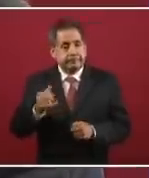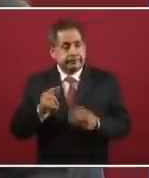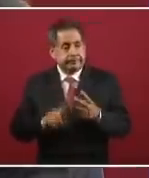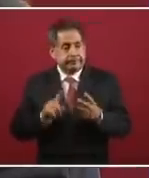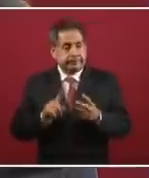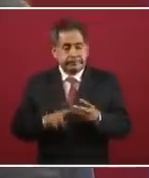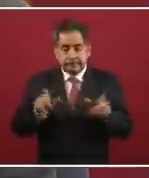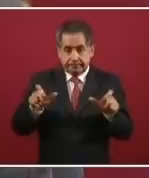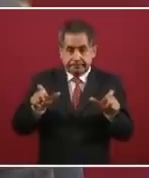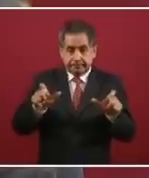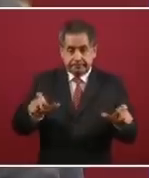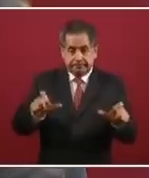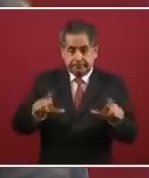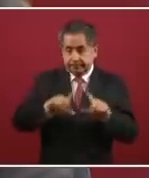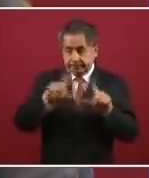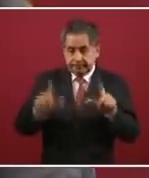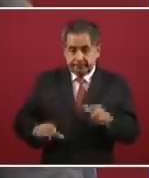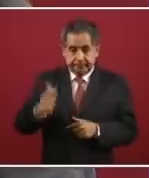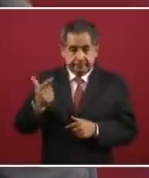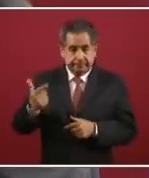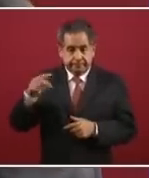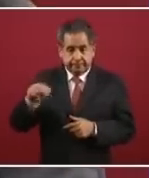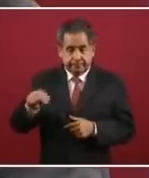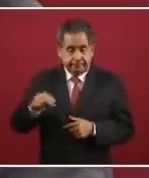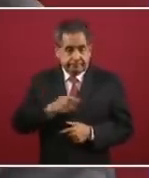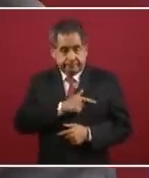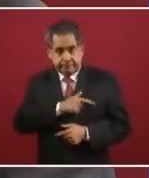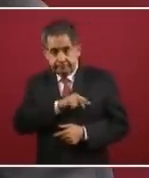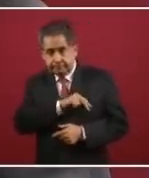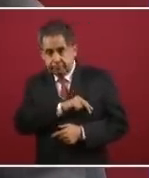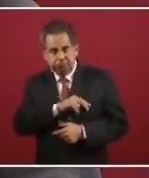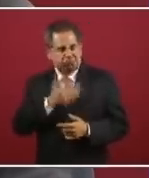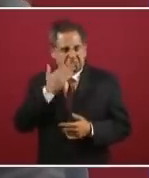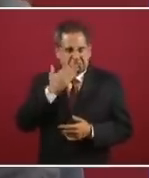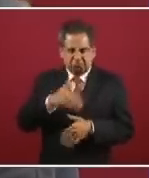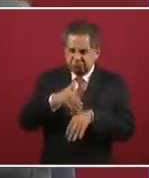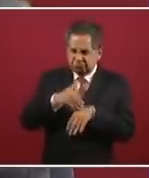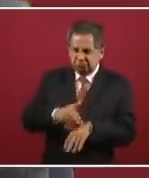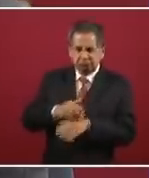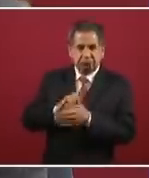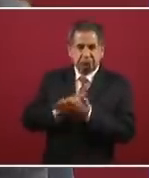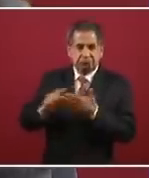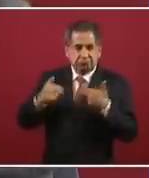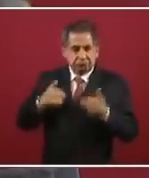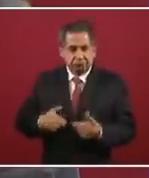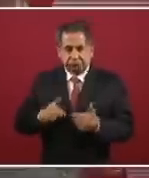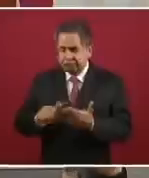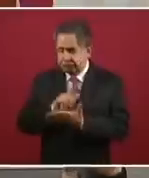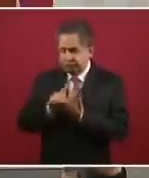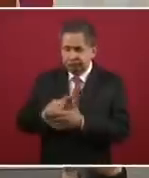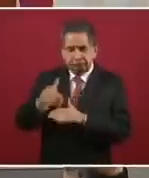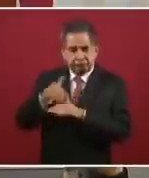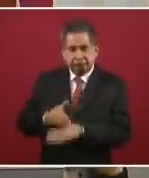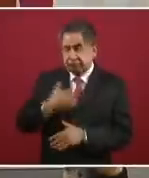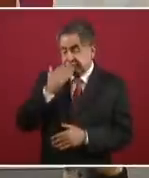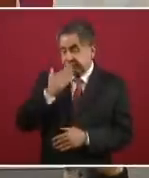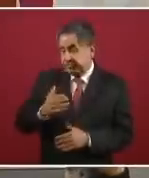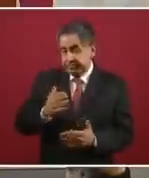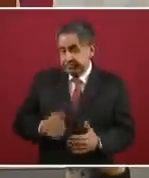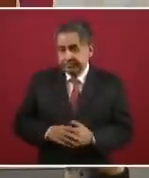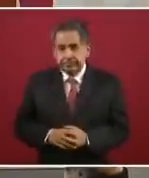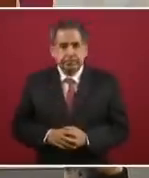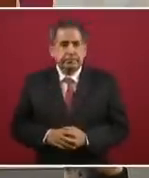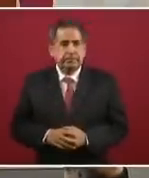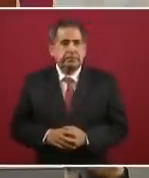Nacional se han llevado a cabo en apego a los derechos humanos y a las leyes mexicanas. Es